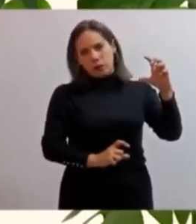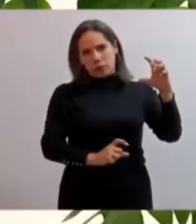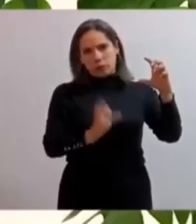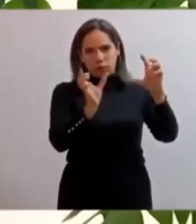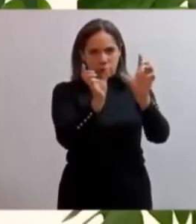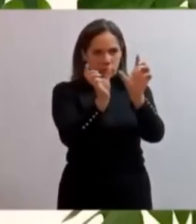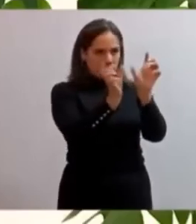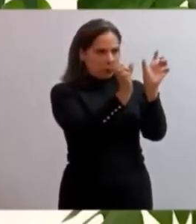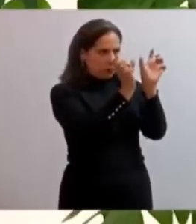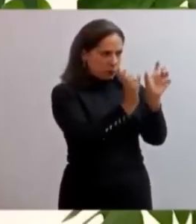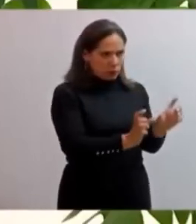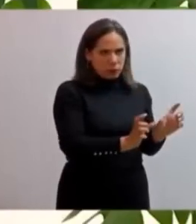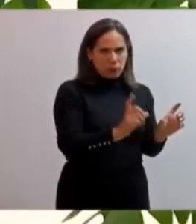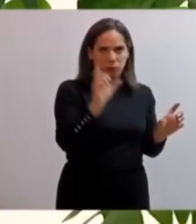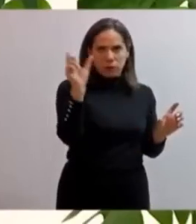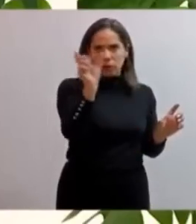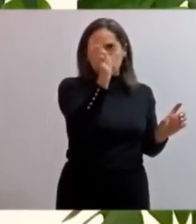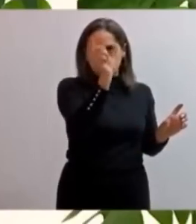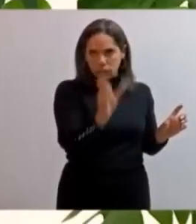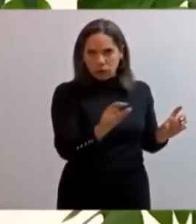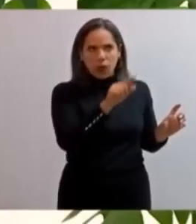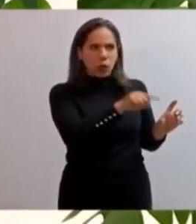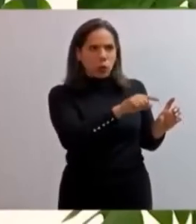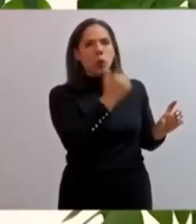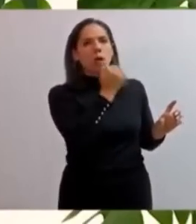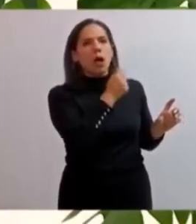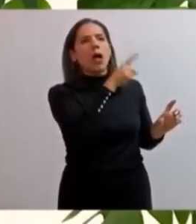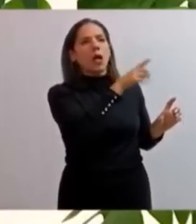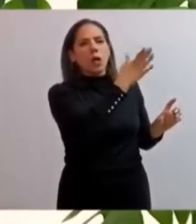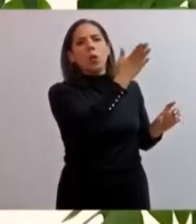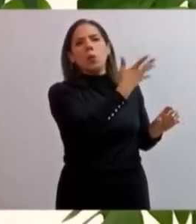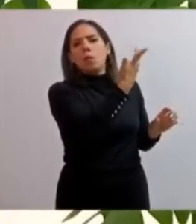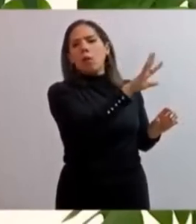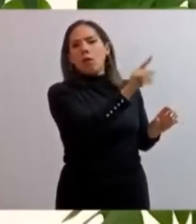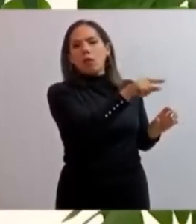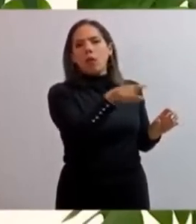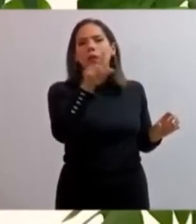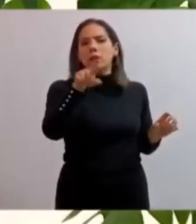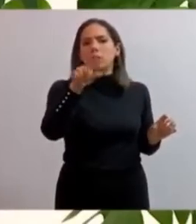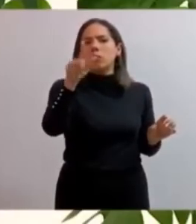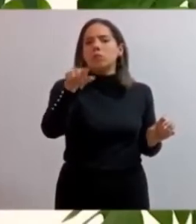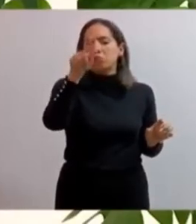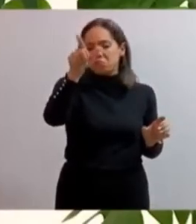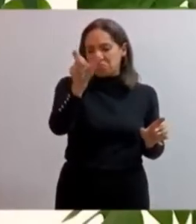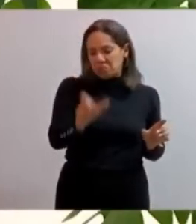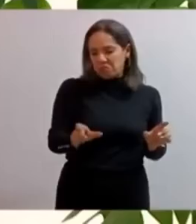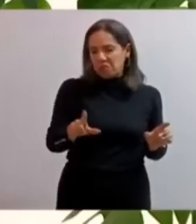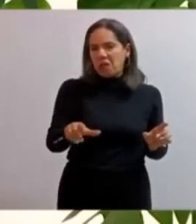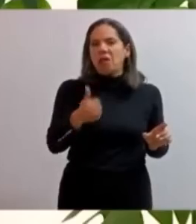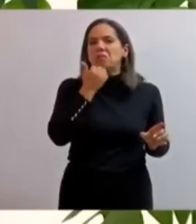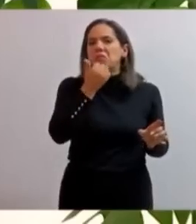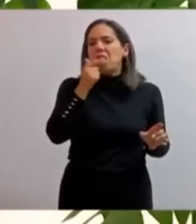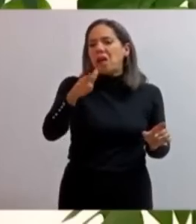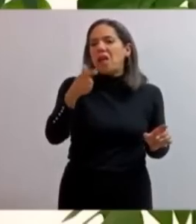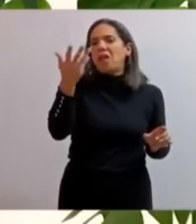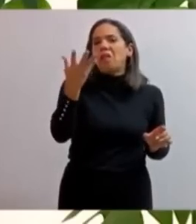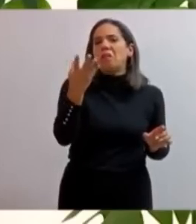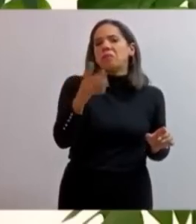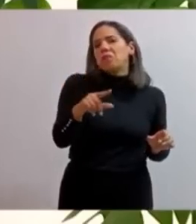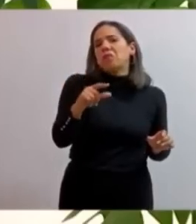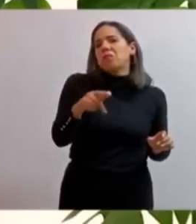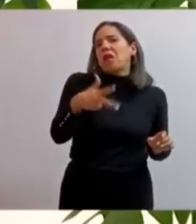manera, clasifica como alumno de 10 o clasifica como de 8, de 6, etc. Si